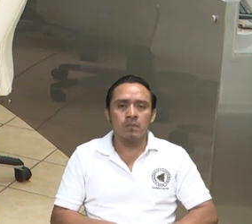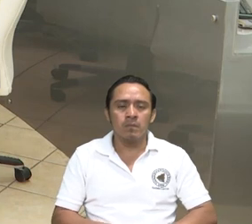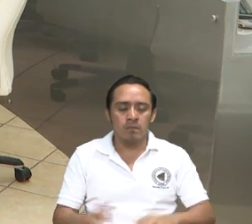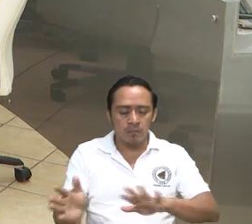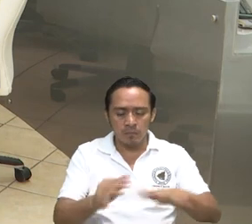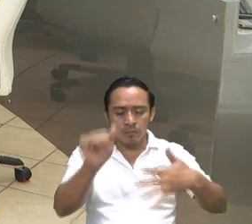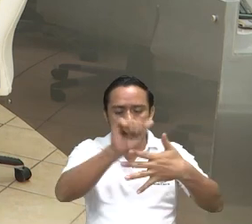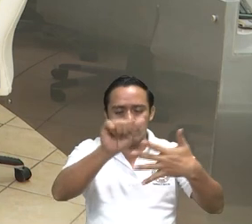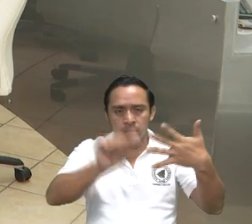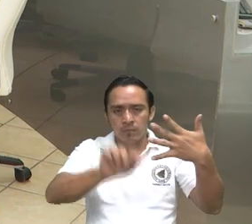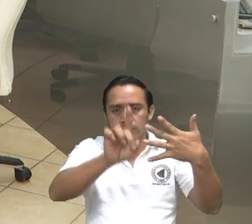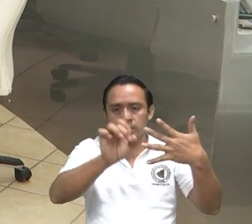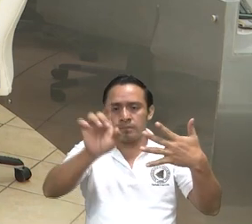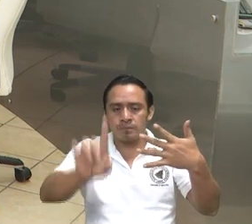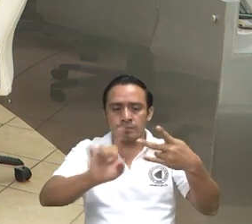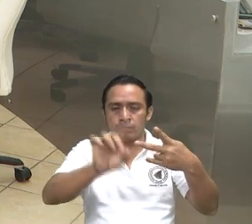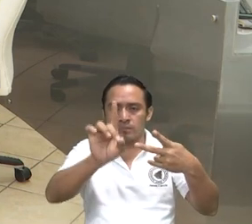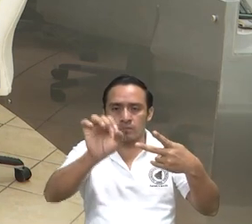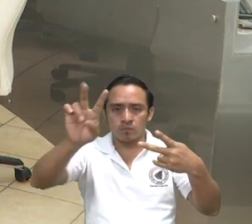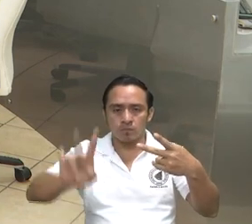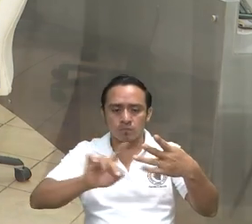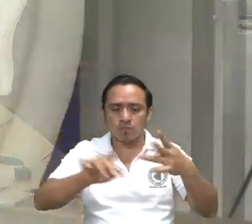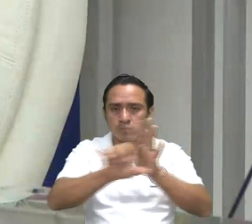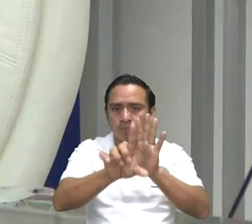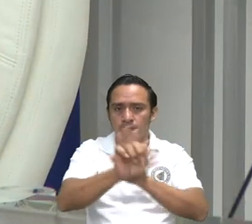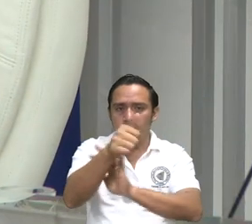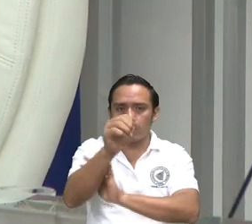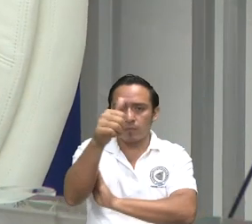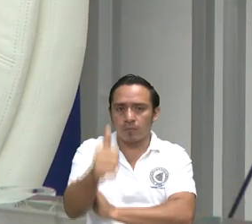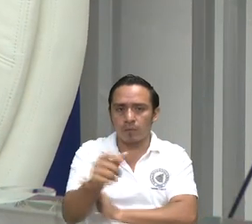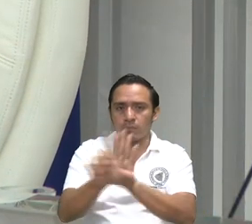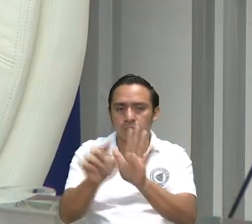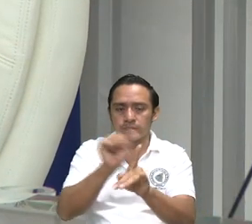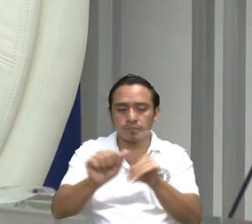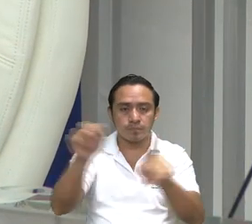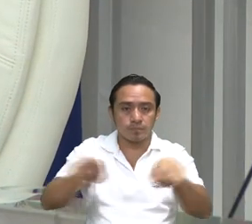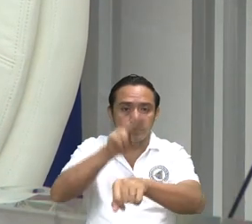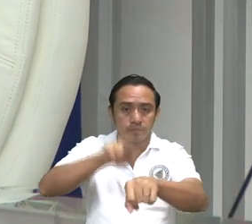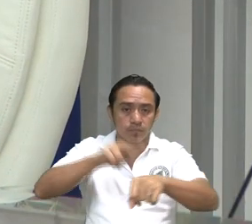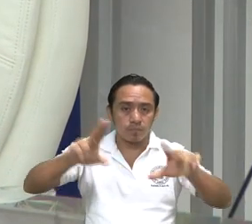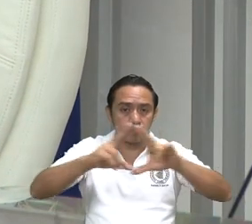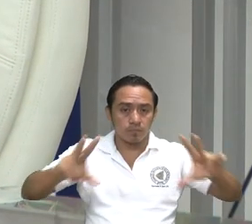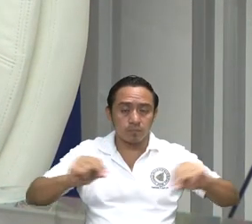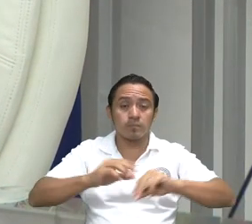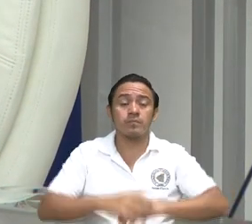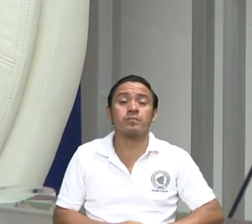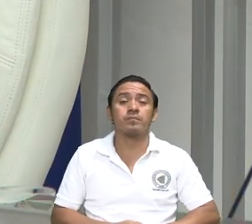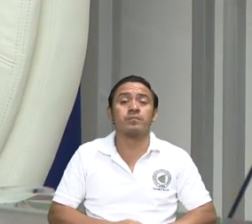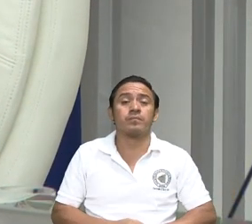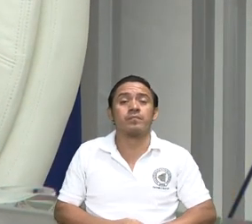los artículos 101 y 102 de la Ley 606, Ley Orgánica del Poder Legislativo de la República de